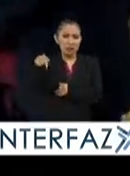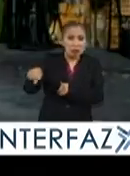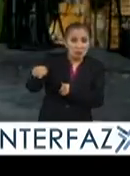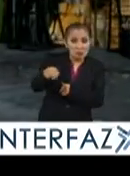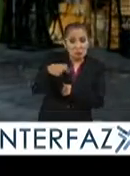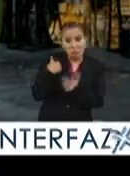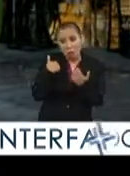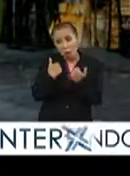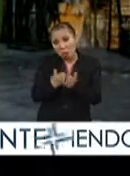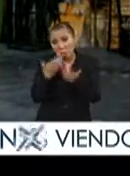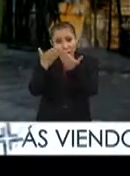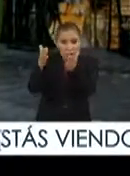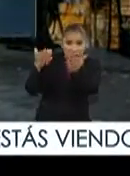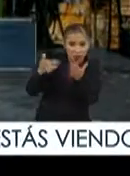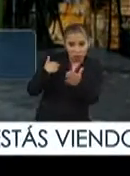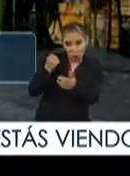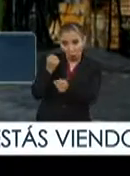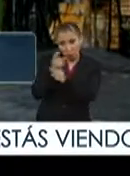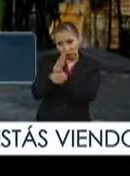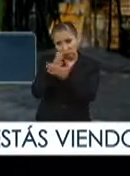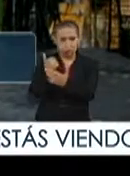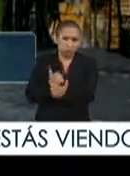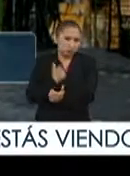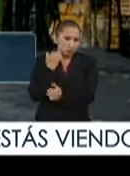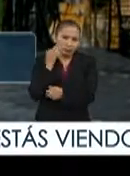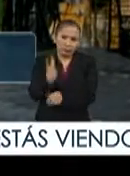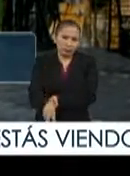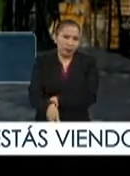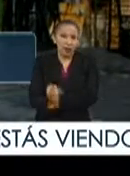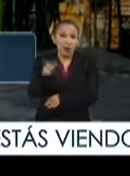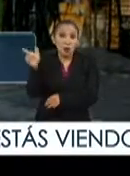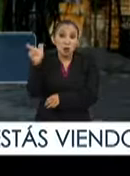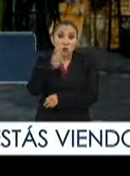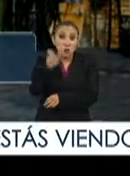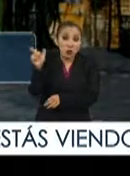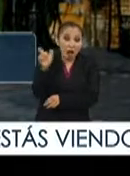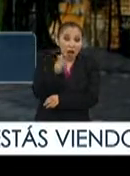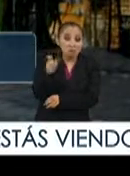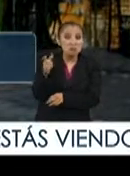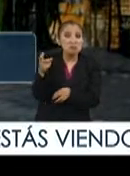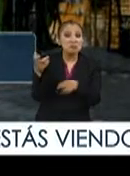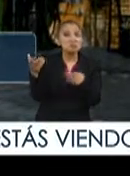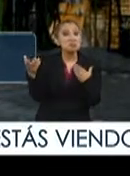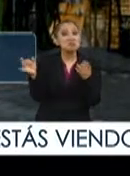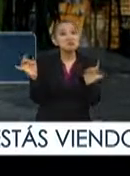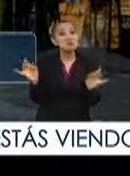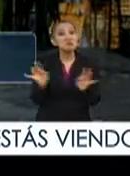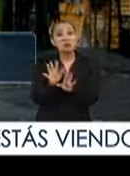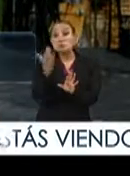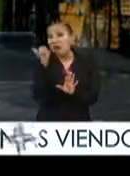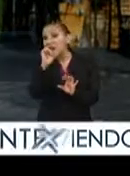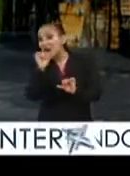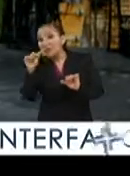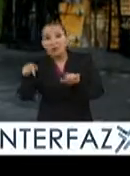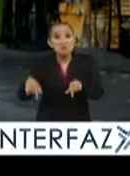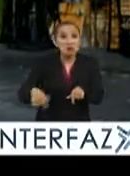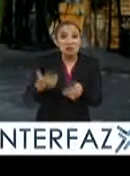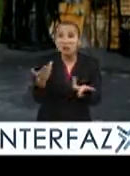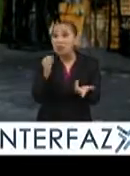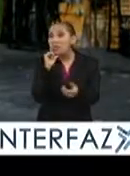puertas se sigan abriendo aquí para mí, voy a aprovecharlas. Cuando no tenga más nada que